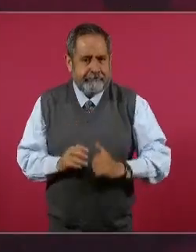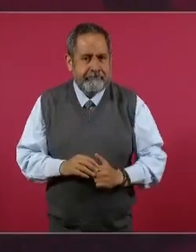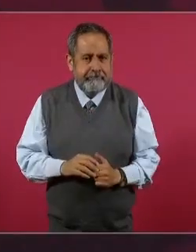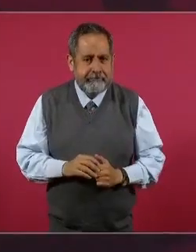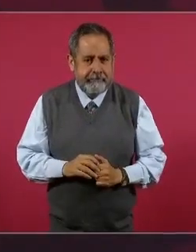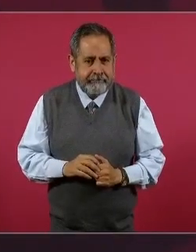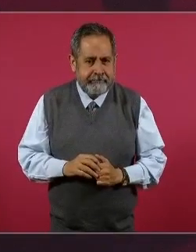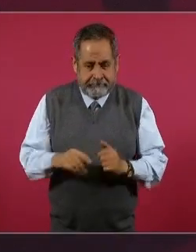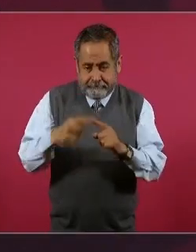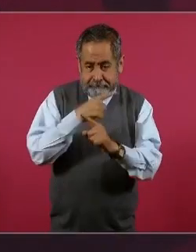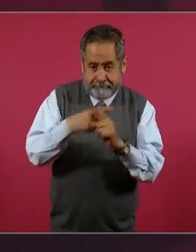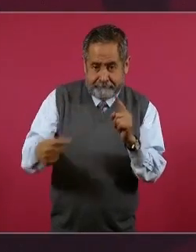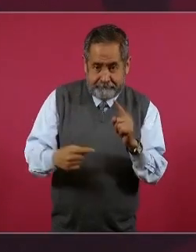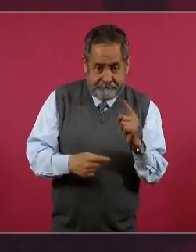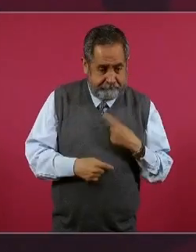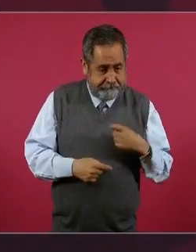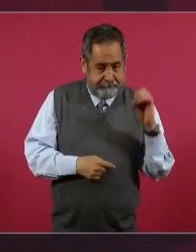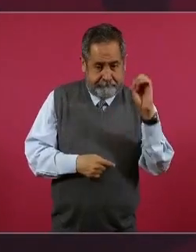la mitad